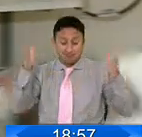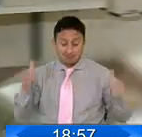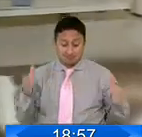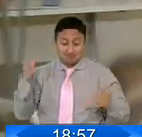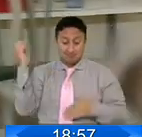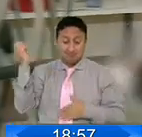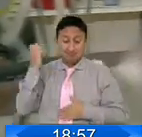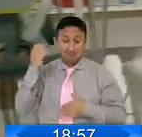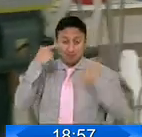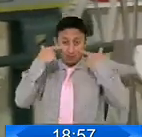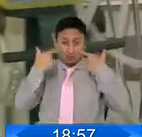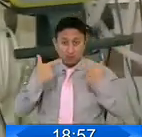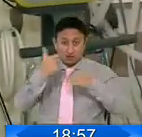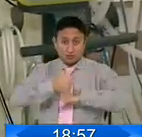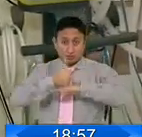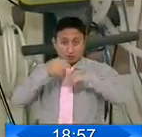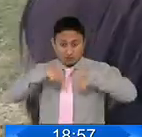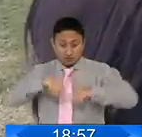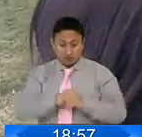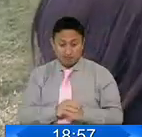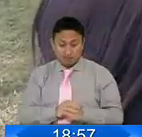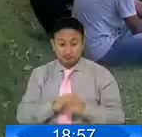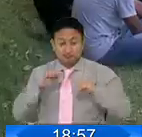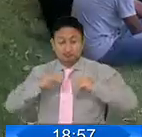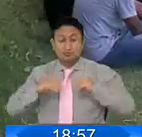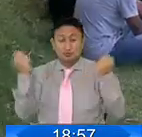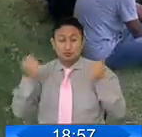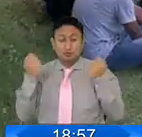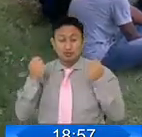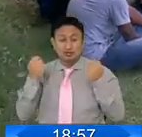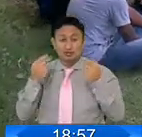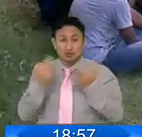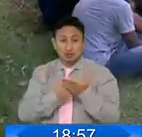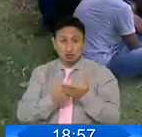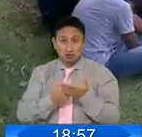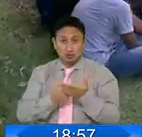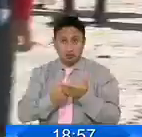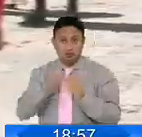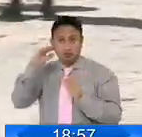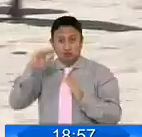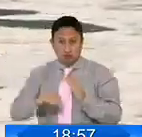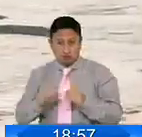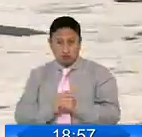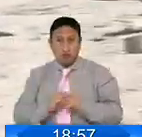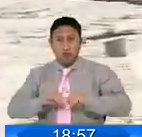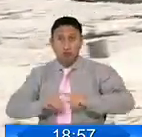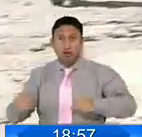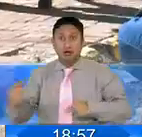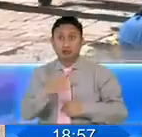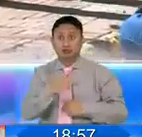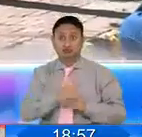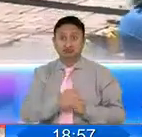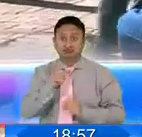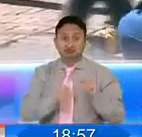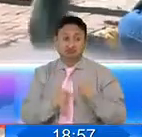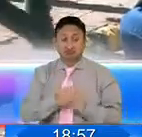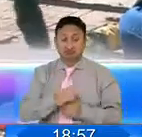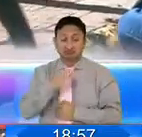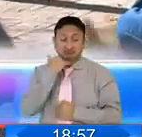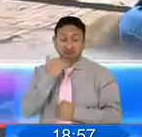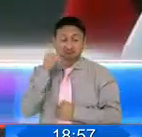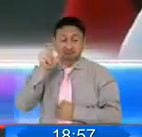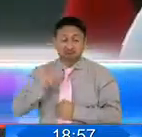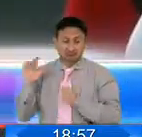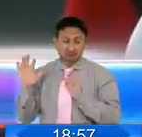se registra una ligera disminución en cuanto a las fiestas y eventos no permitidos pero la indisciplina ciudadana continúa con las aglomeraciones